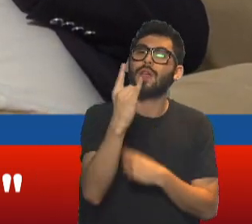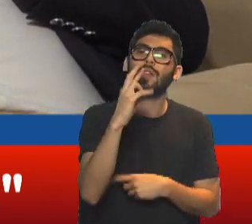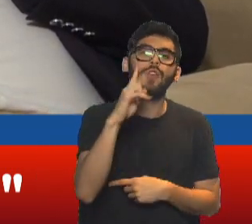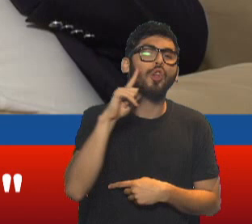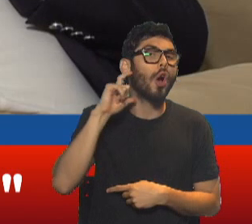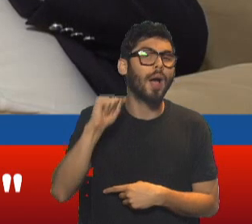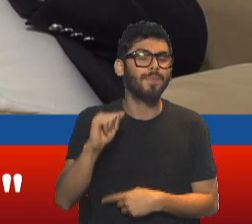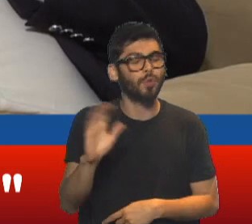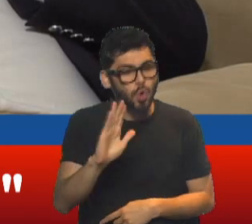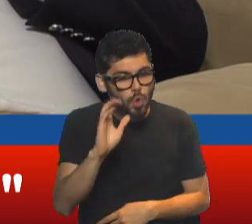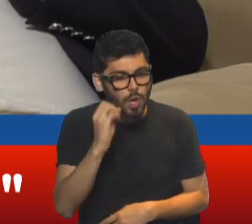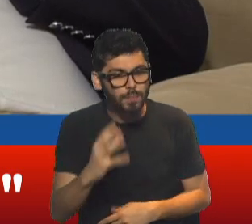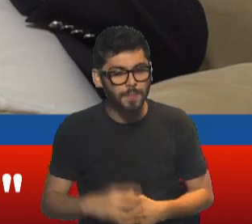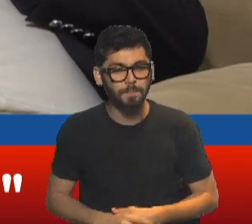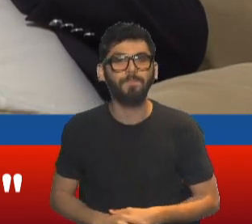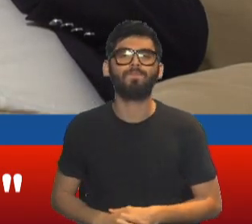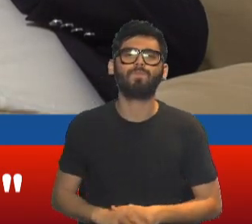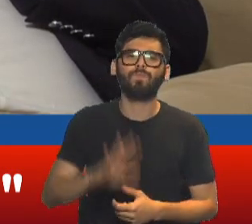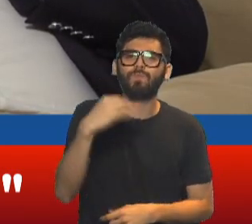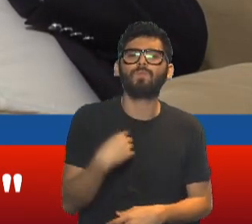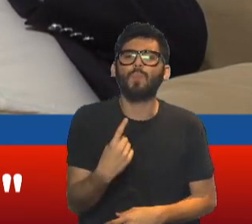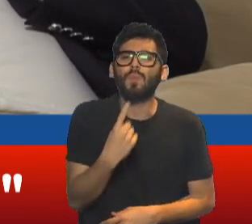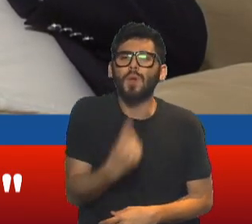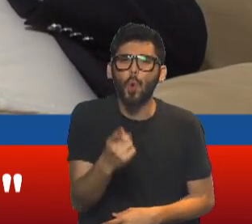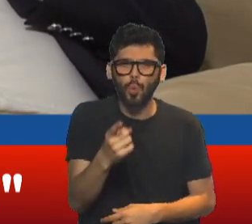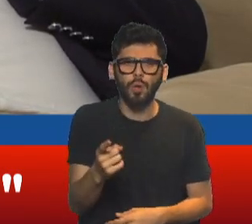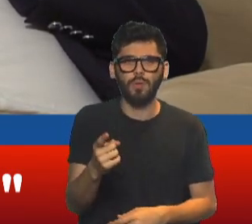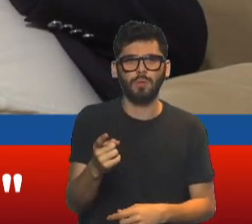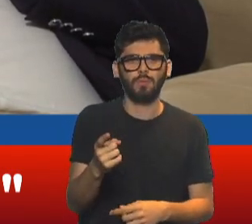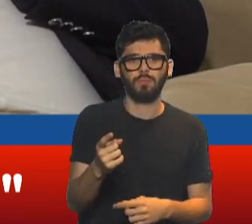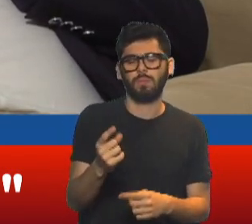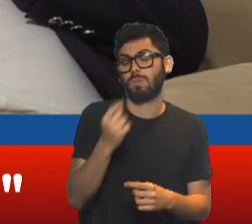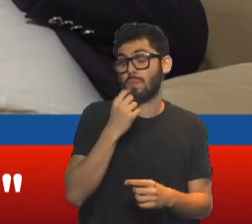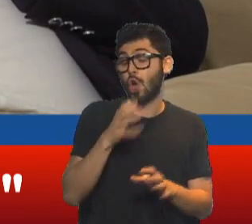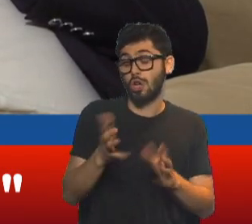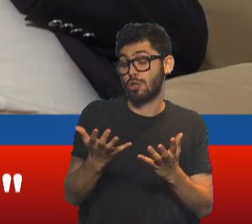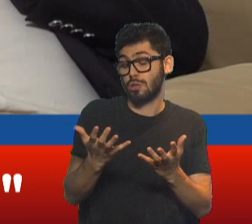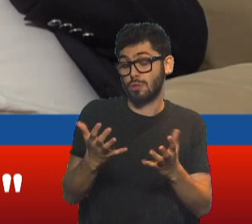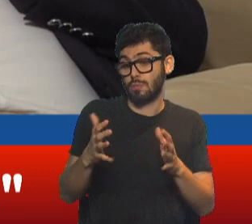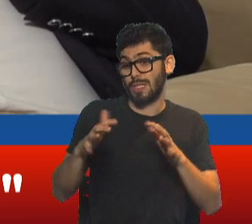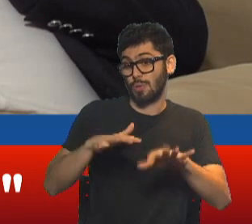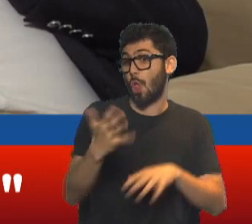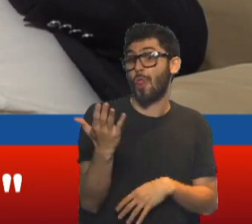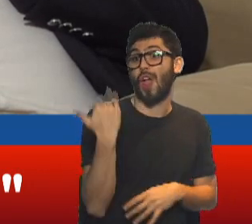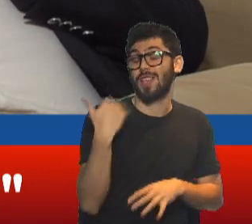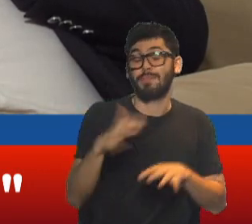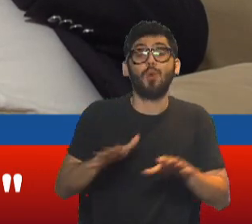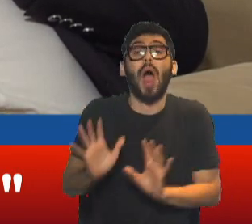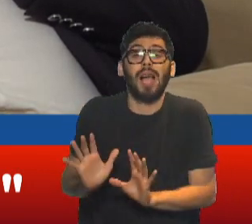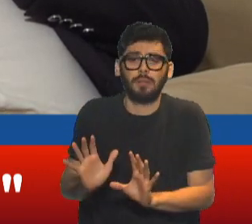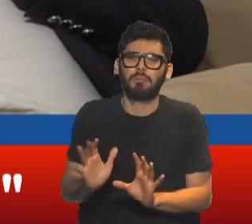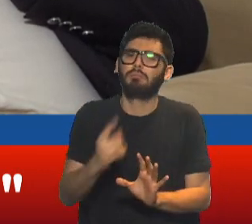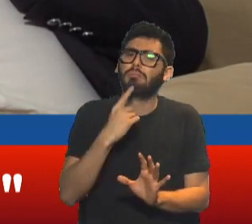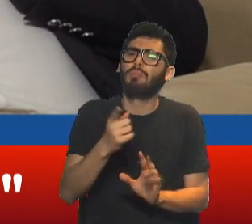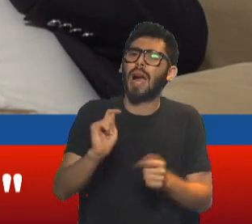Hola, Osvaldo. Te pregunto, cuando ocurre lo que ocurrió en el día de ayer, el